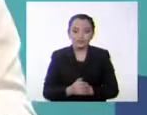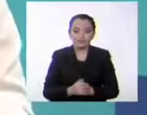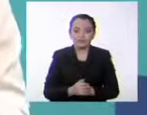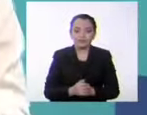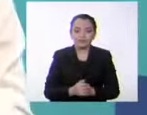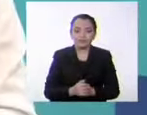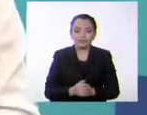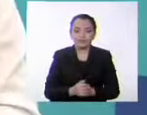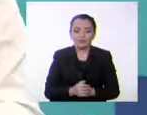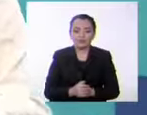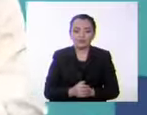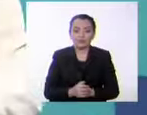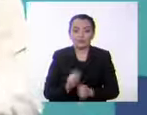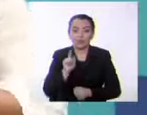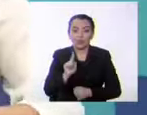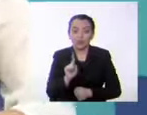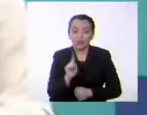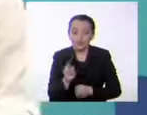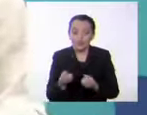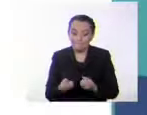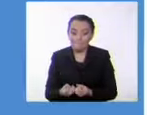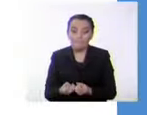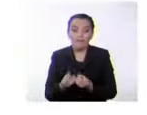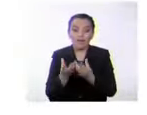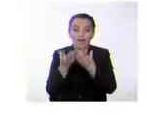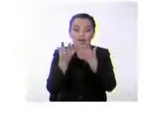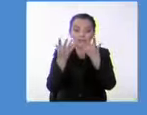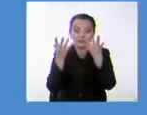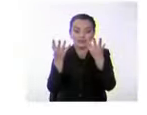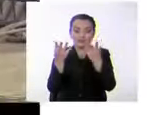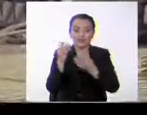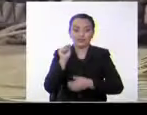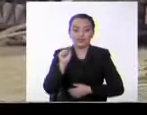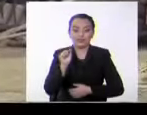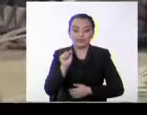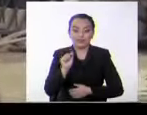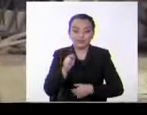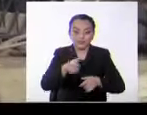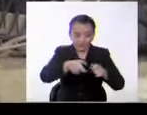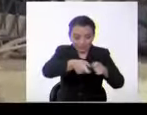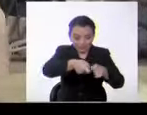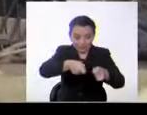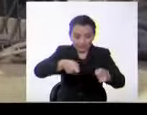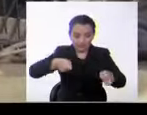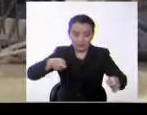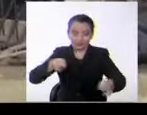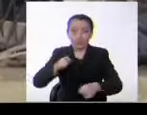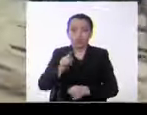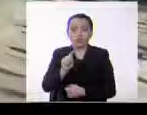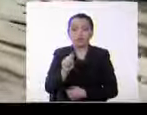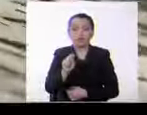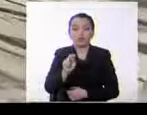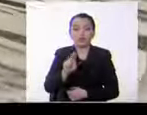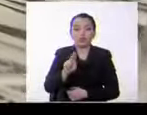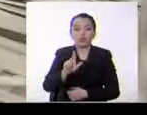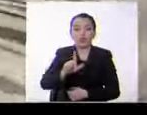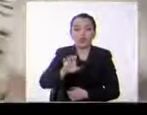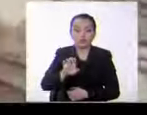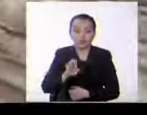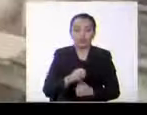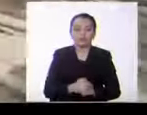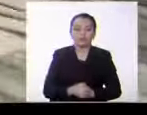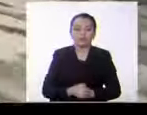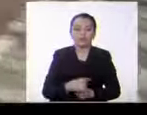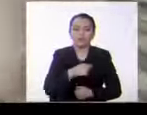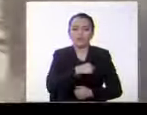planta donde se extrae, luego sacan y luego lo tejen. Mi nombre es Ana Adilia Flores, tengo 52